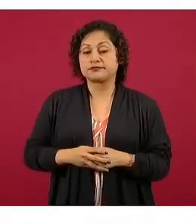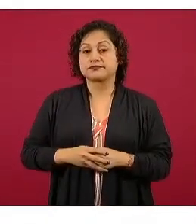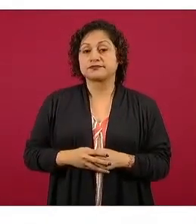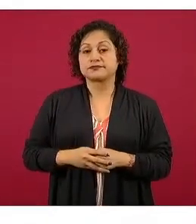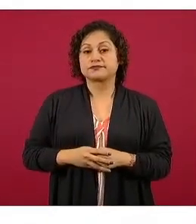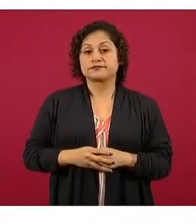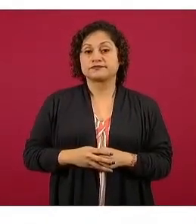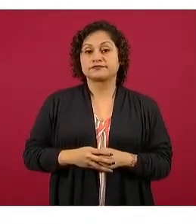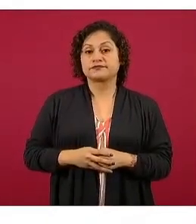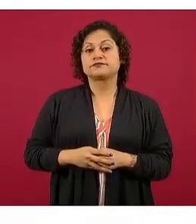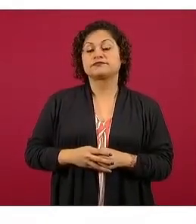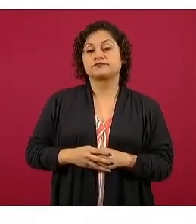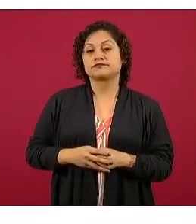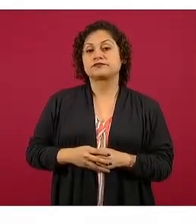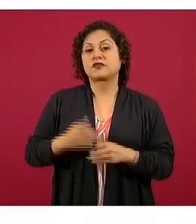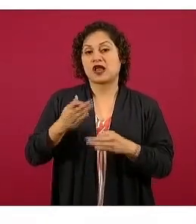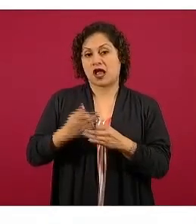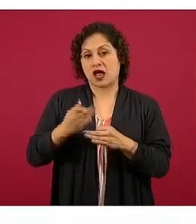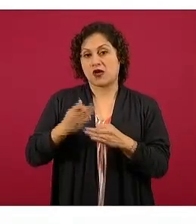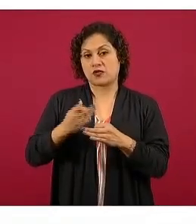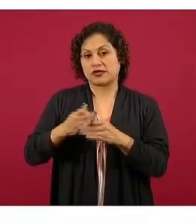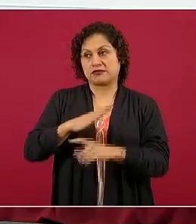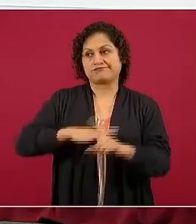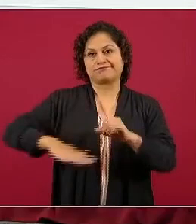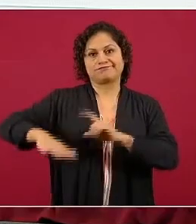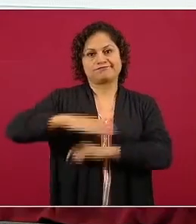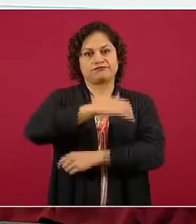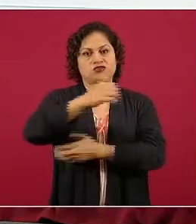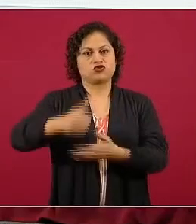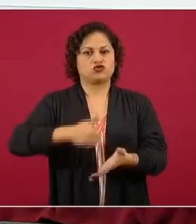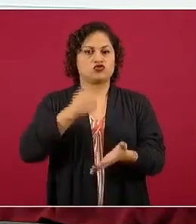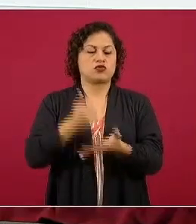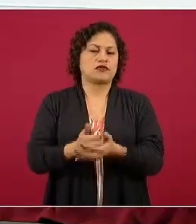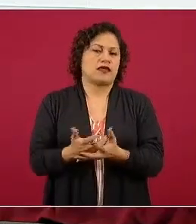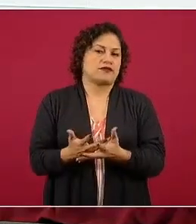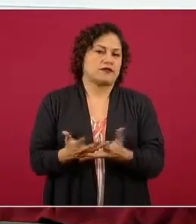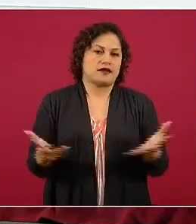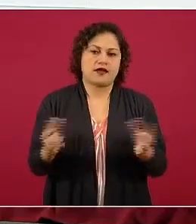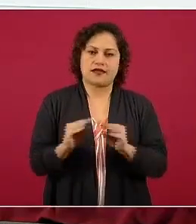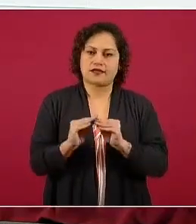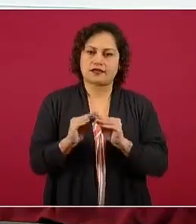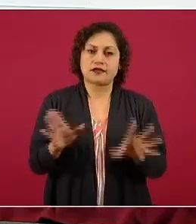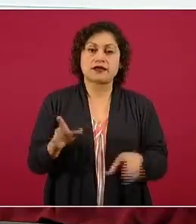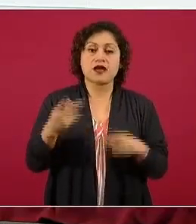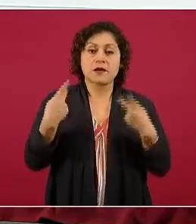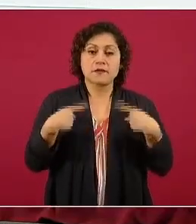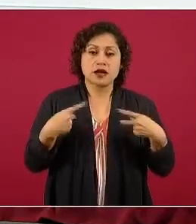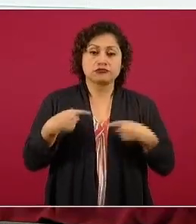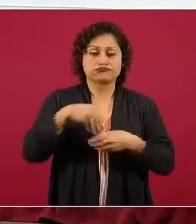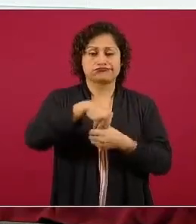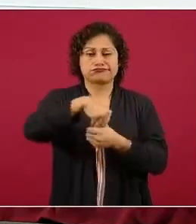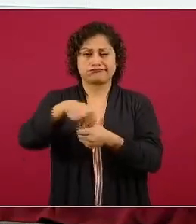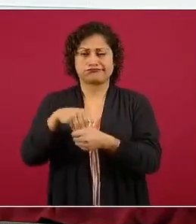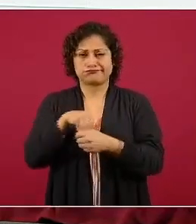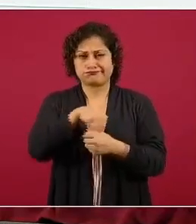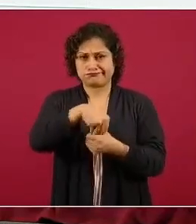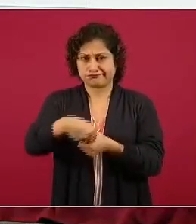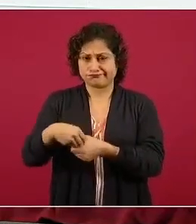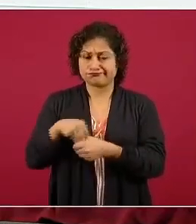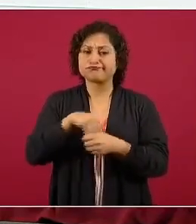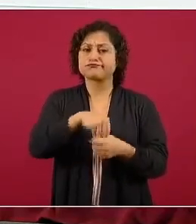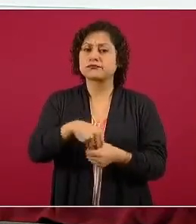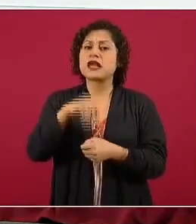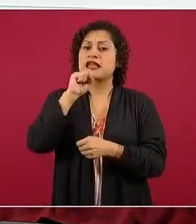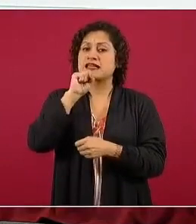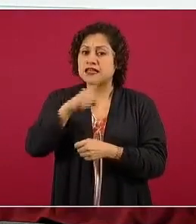entidades, o en este caso prácticamente una megalópolis, donde hay una alta concentración, tanto densamente poblada, mucha